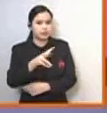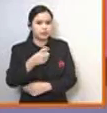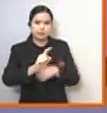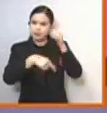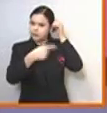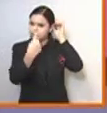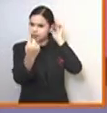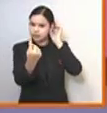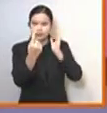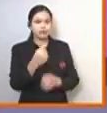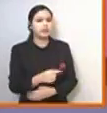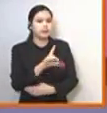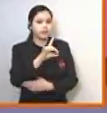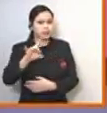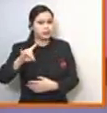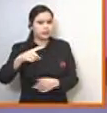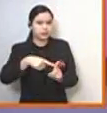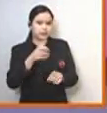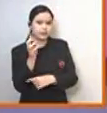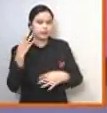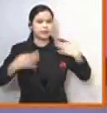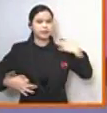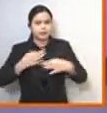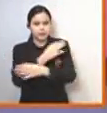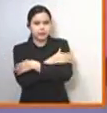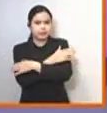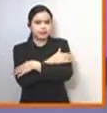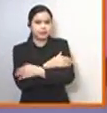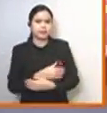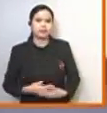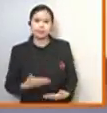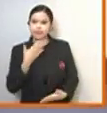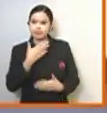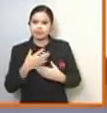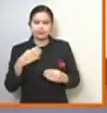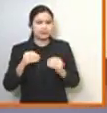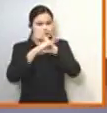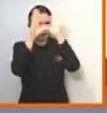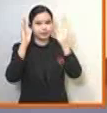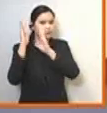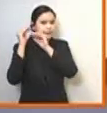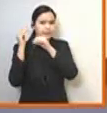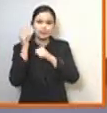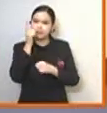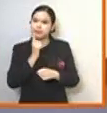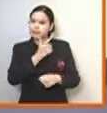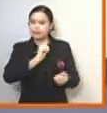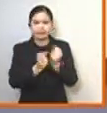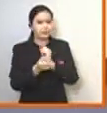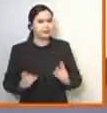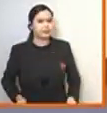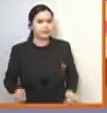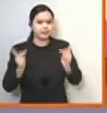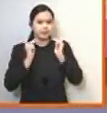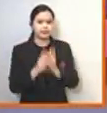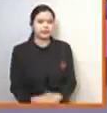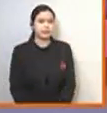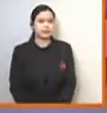2X, para más 1 es 88 más 6. Muchas felicidades, les deseo una feliz mañana, lleno de esperanza, Loto te cambia la vida.